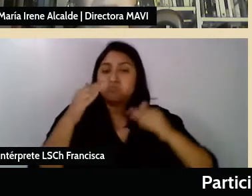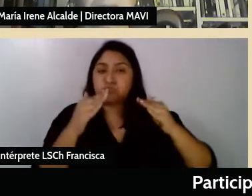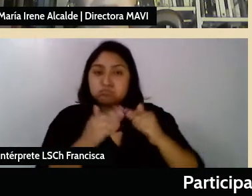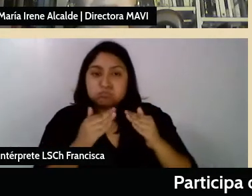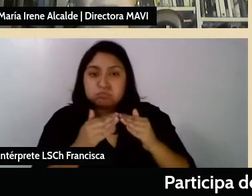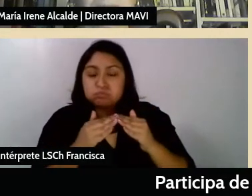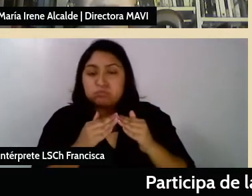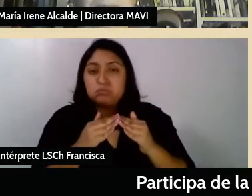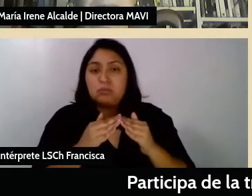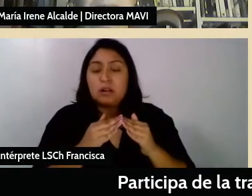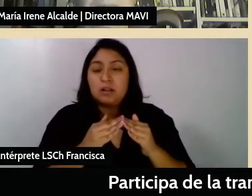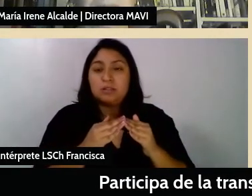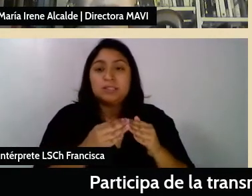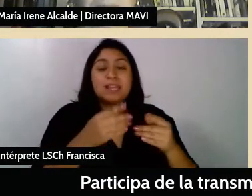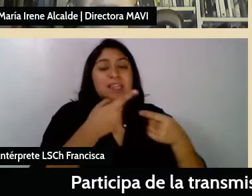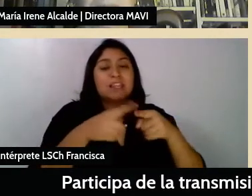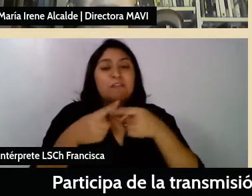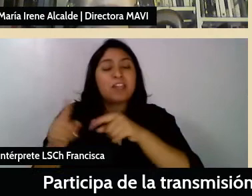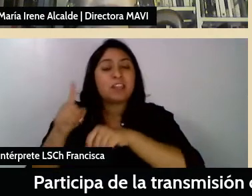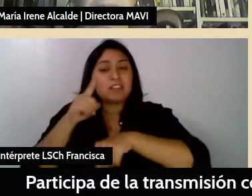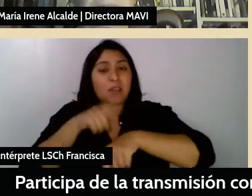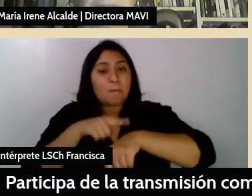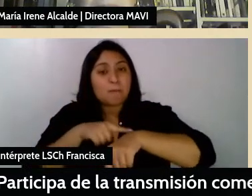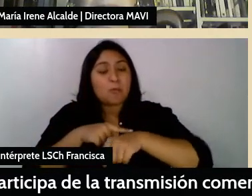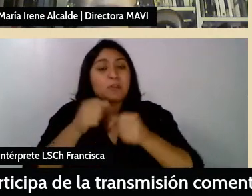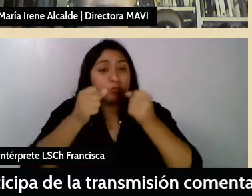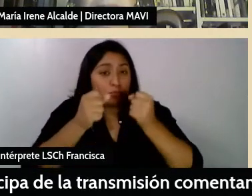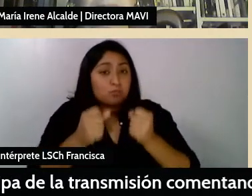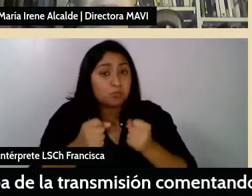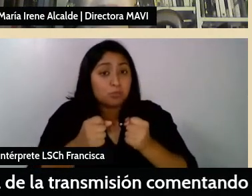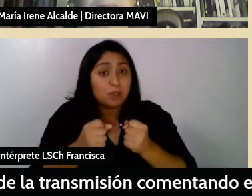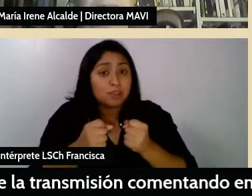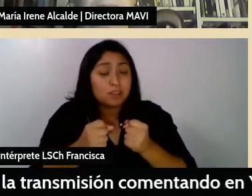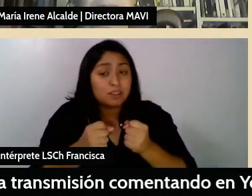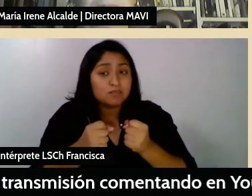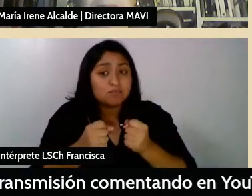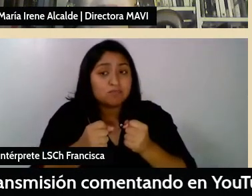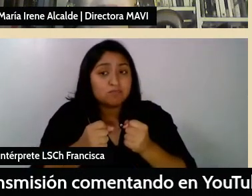sea, en cualquier momento pueden hacer también ese ejercicio